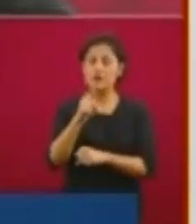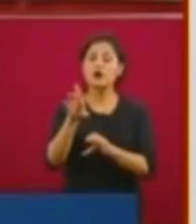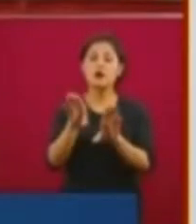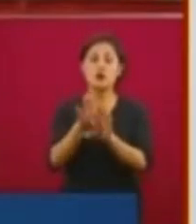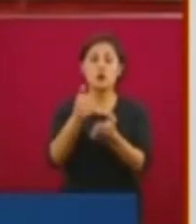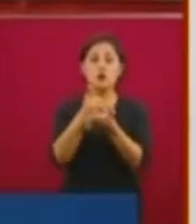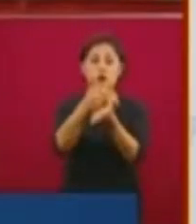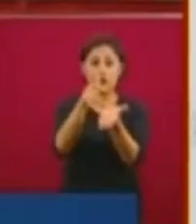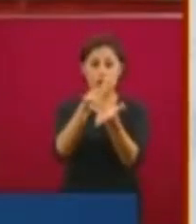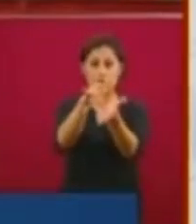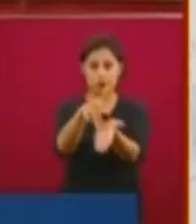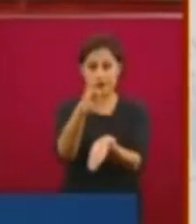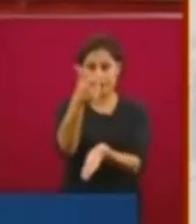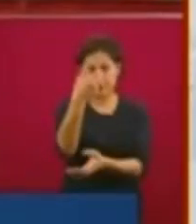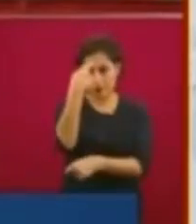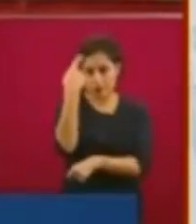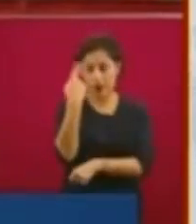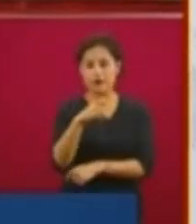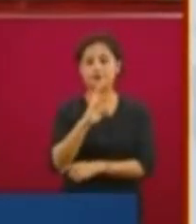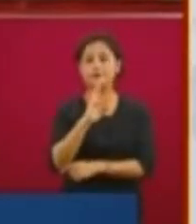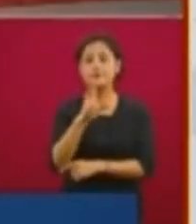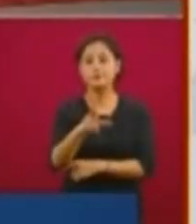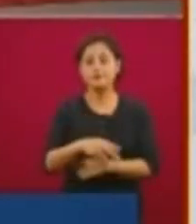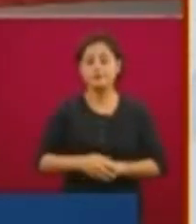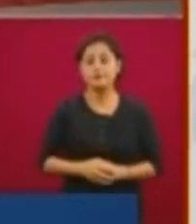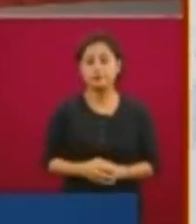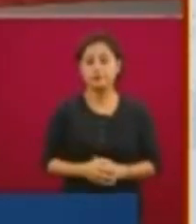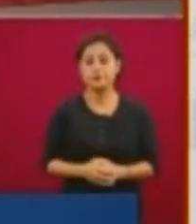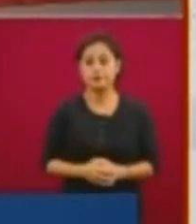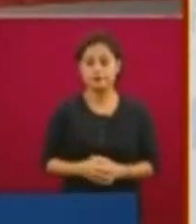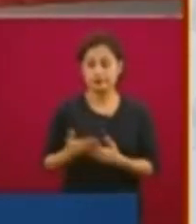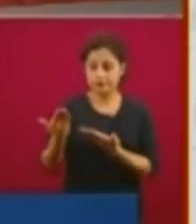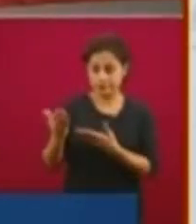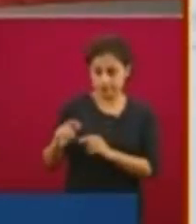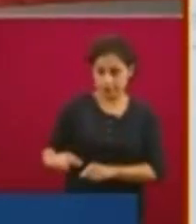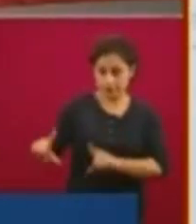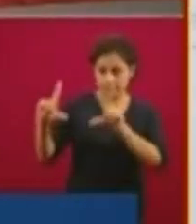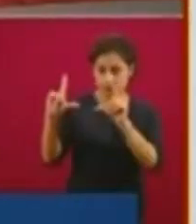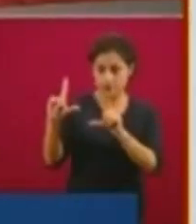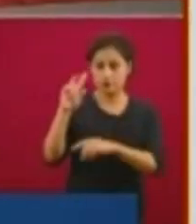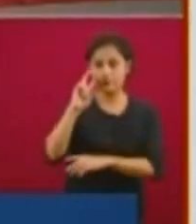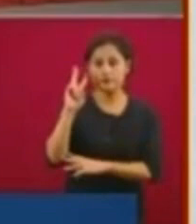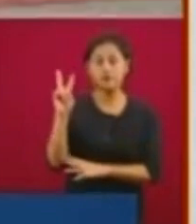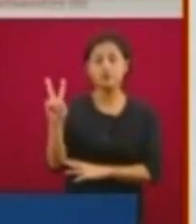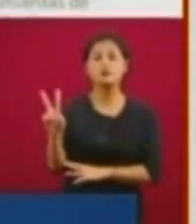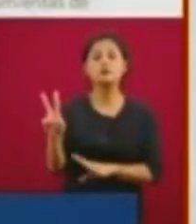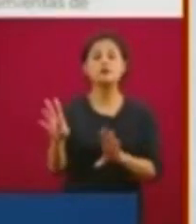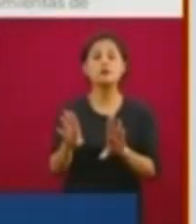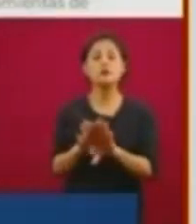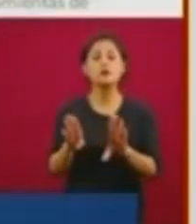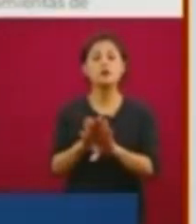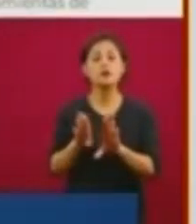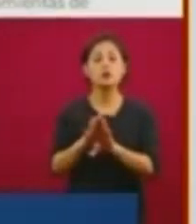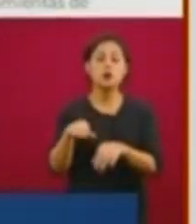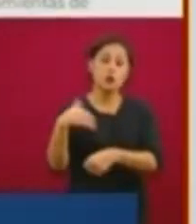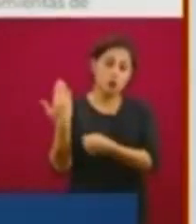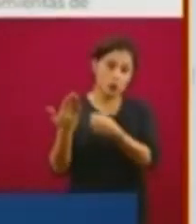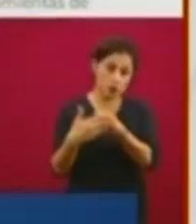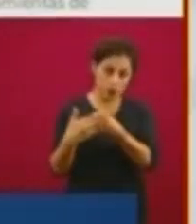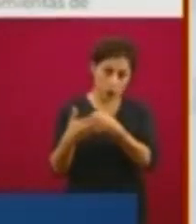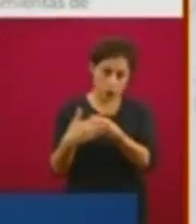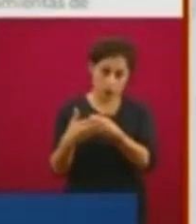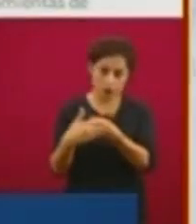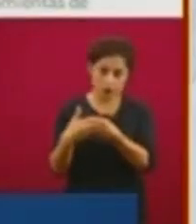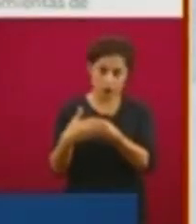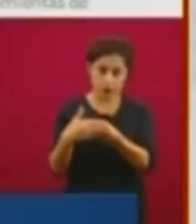conocíamos previo al COVID, y que a nosotros lo que nos importa es el espacio público, es el equipamiento